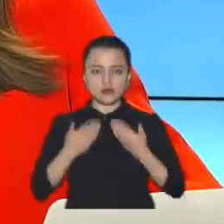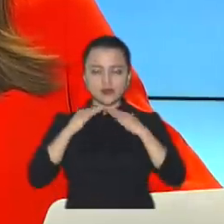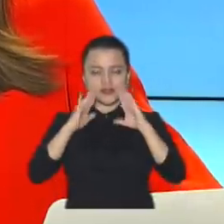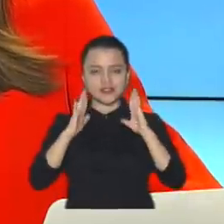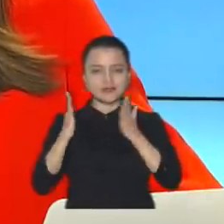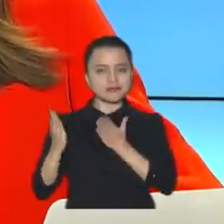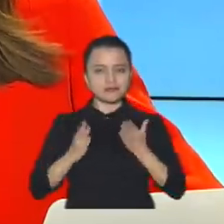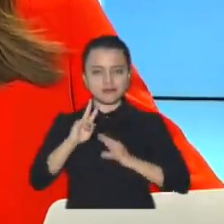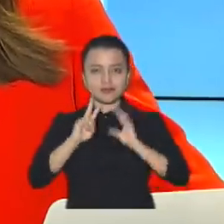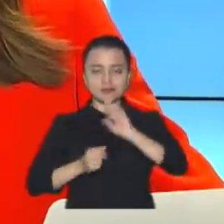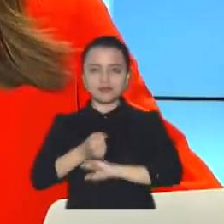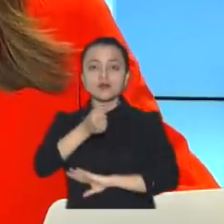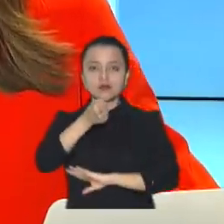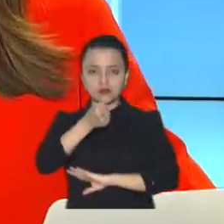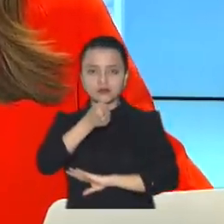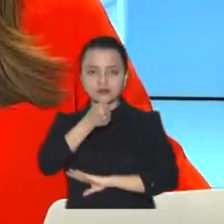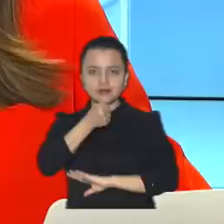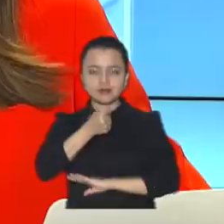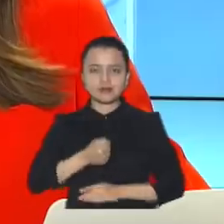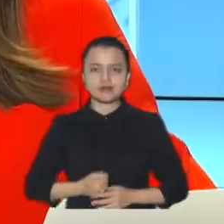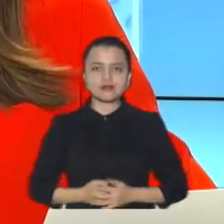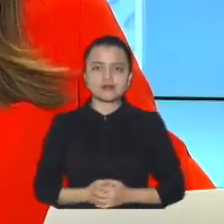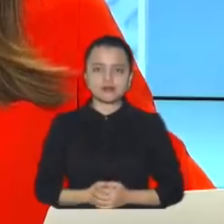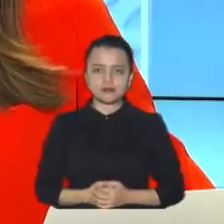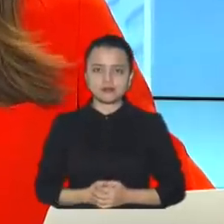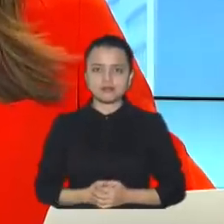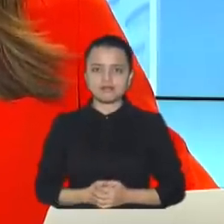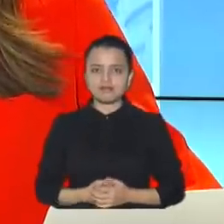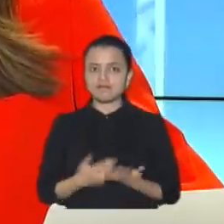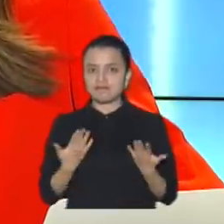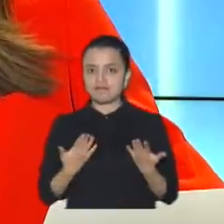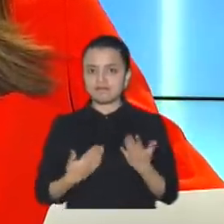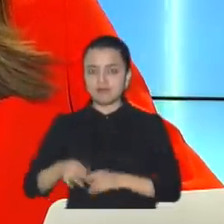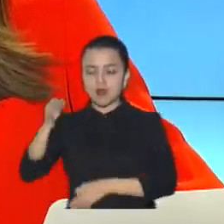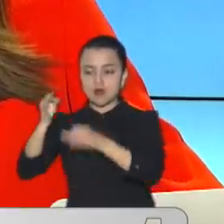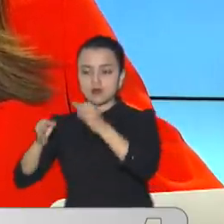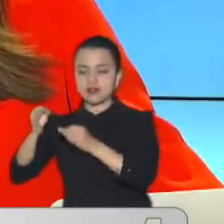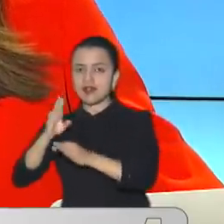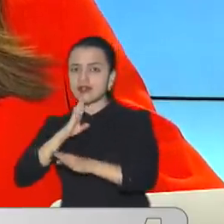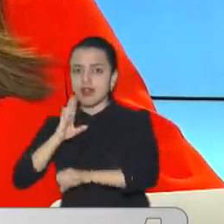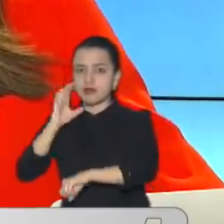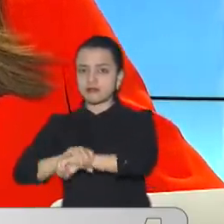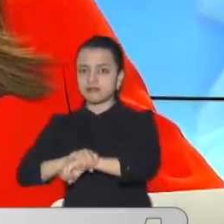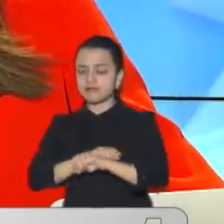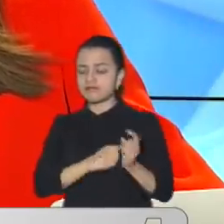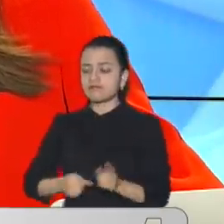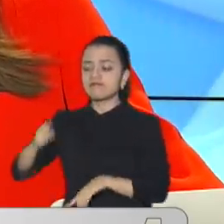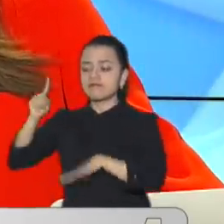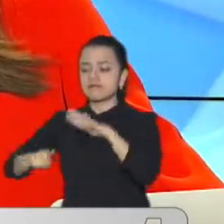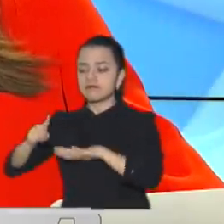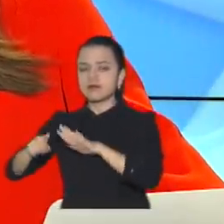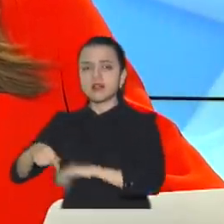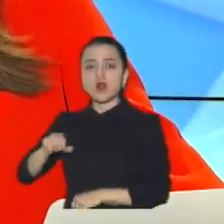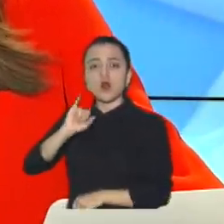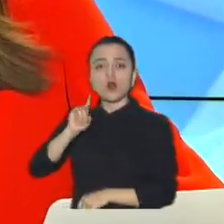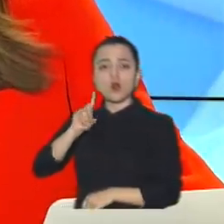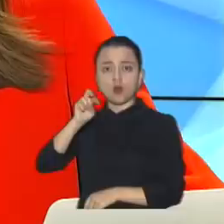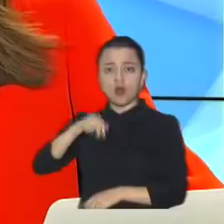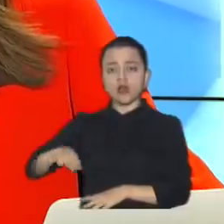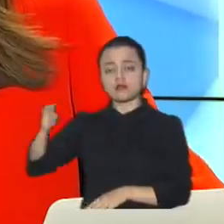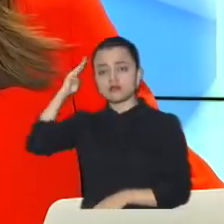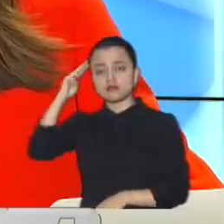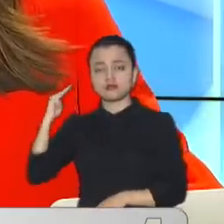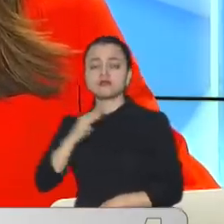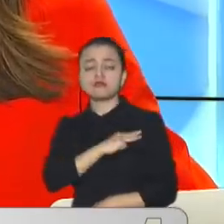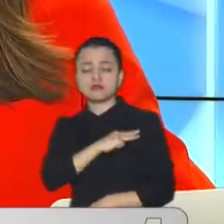Muy buenos días, bienvenidos a Noticentro 1 CMI. En manos de la justicia ya está Juan Carlos Galvis Duque, el soldado